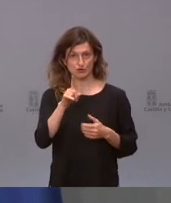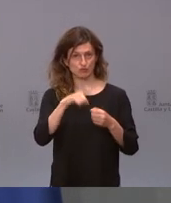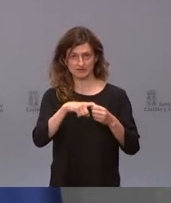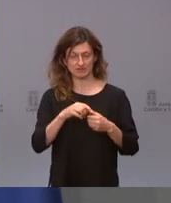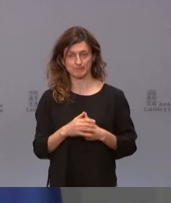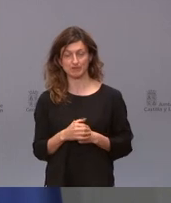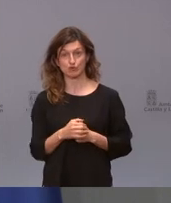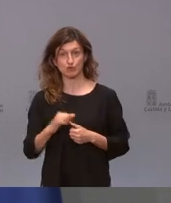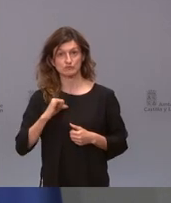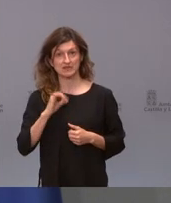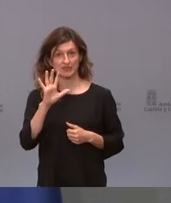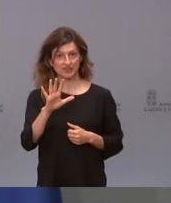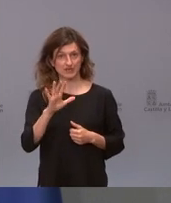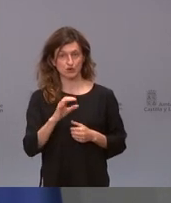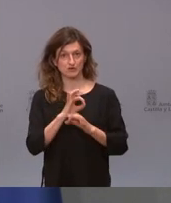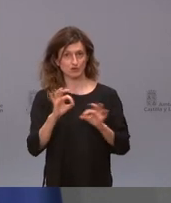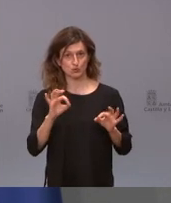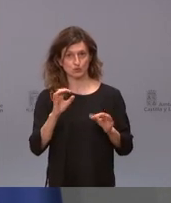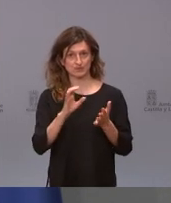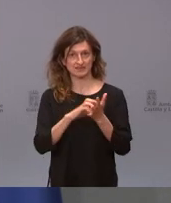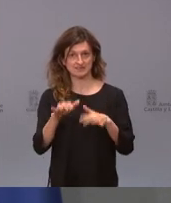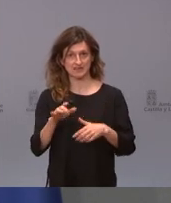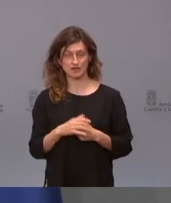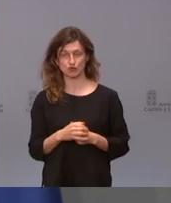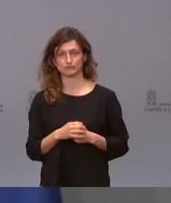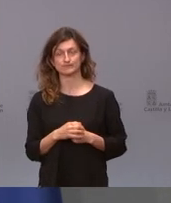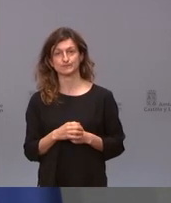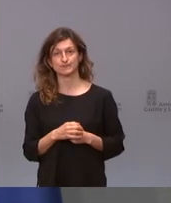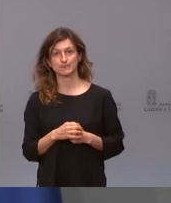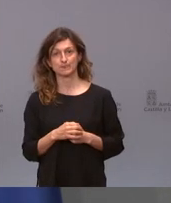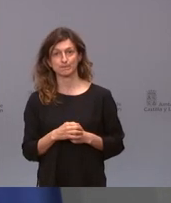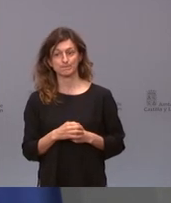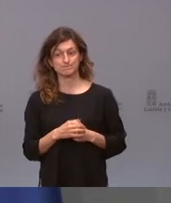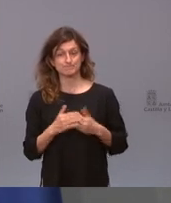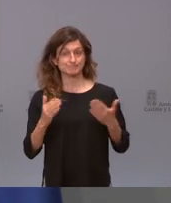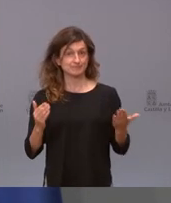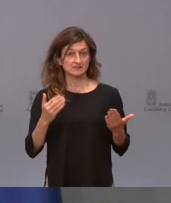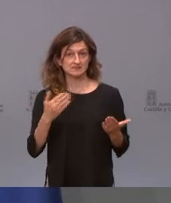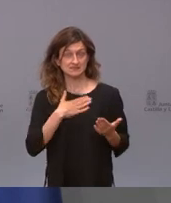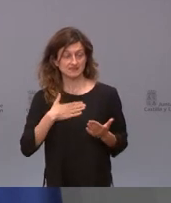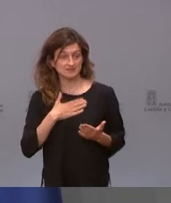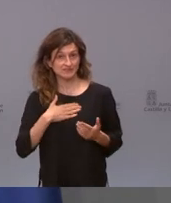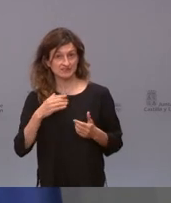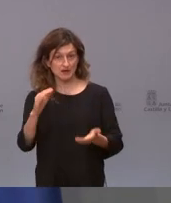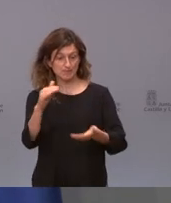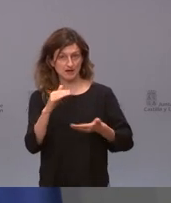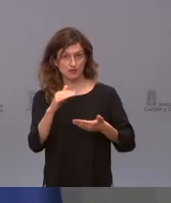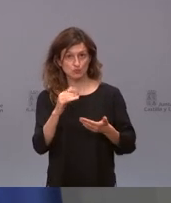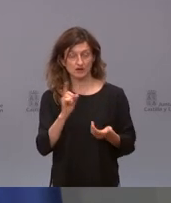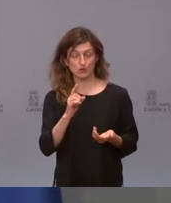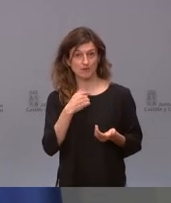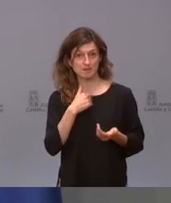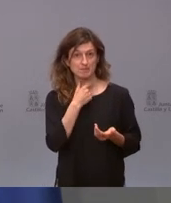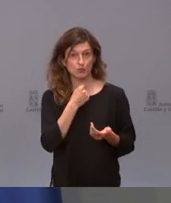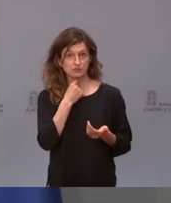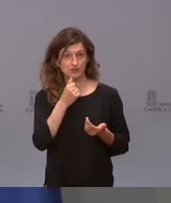en cinco hospitales pero ninguno es de es de castilla y león y en cuanto a sí estoy satisfecha con las vacunas pues al hombre a mí me hubiera